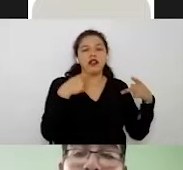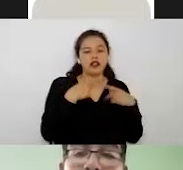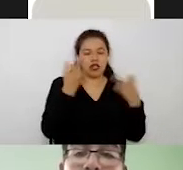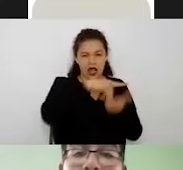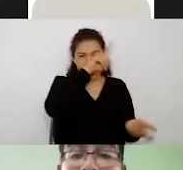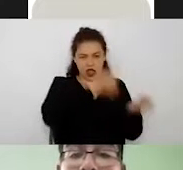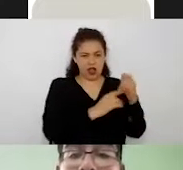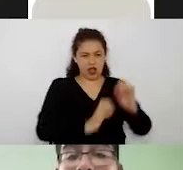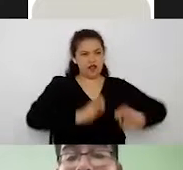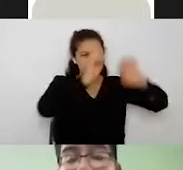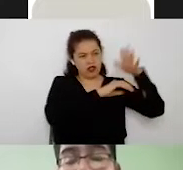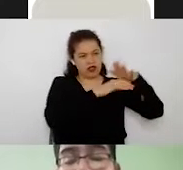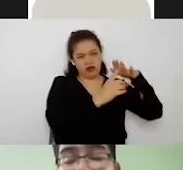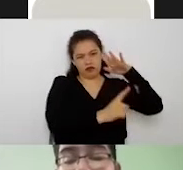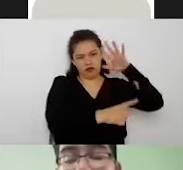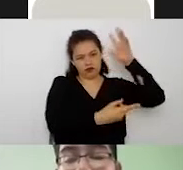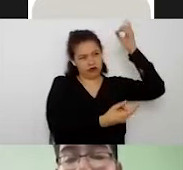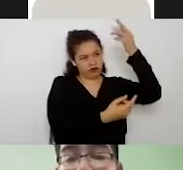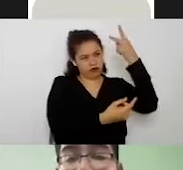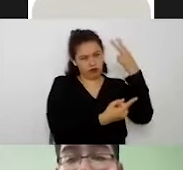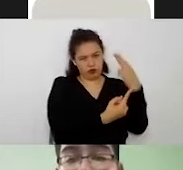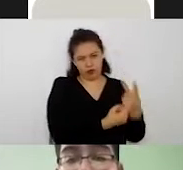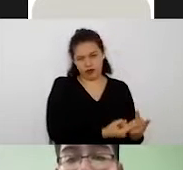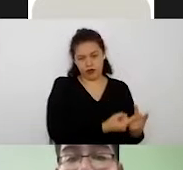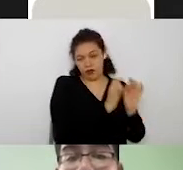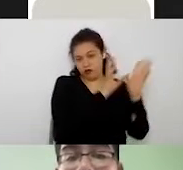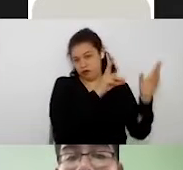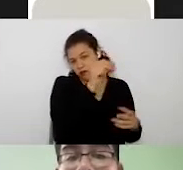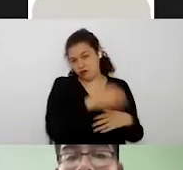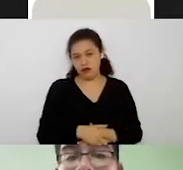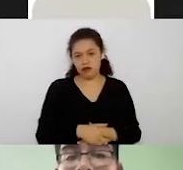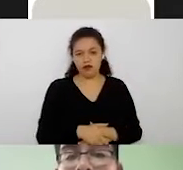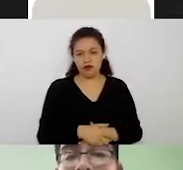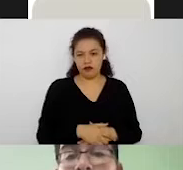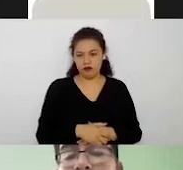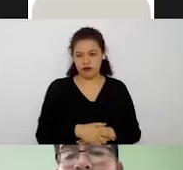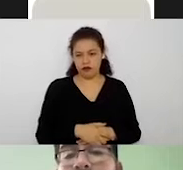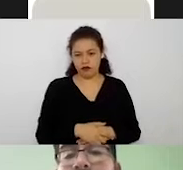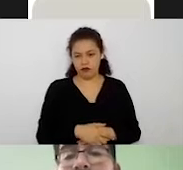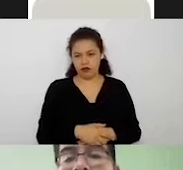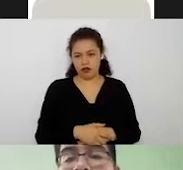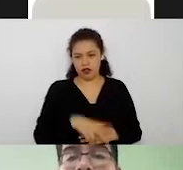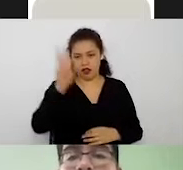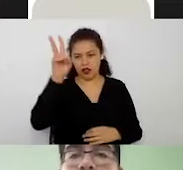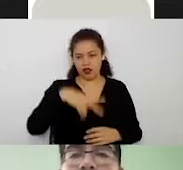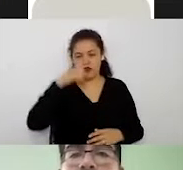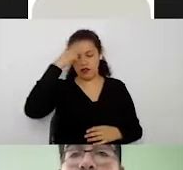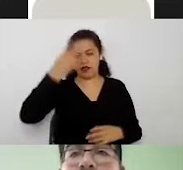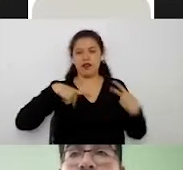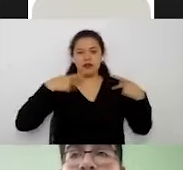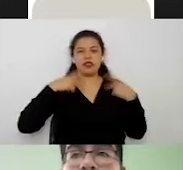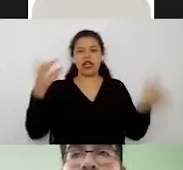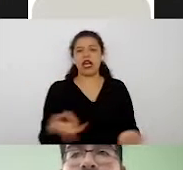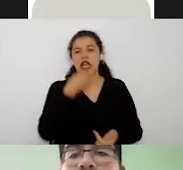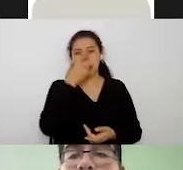en un edificio y resultó que no. Entonces, es bien fácil para alguien decir así como de sí,